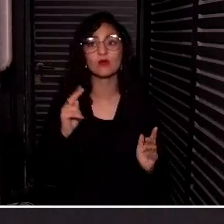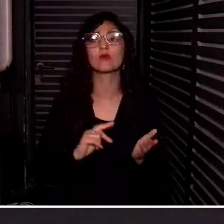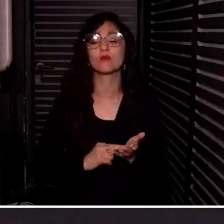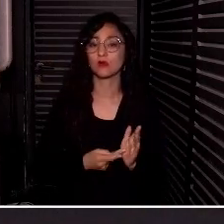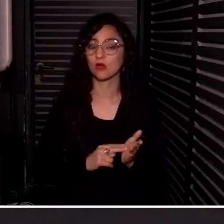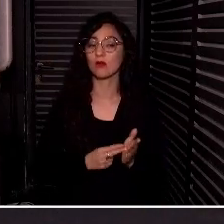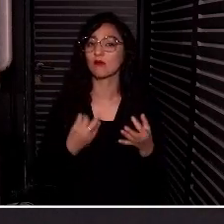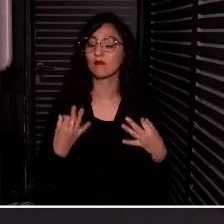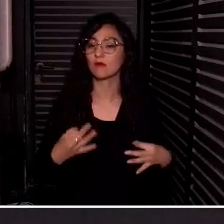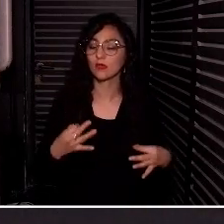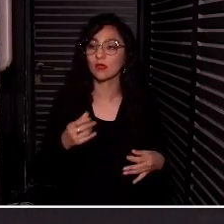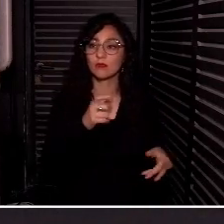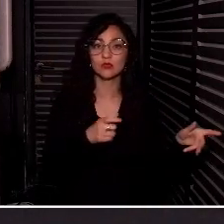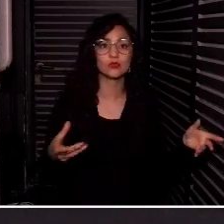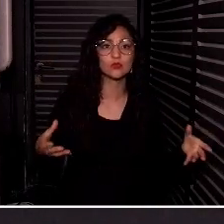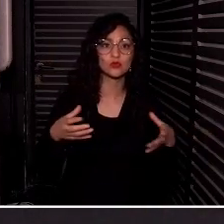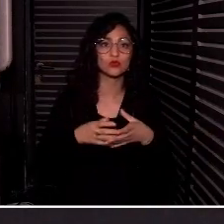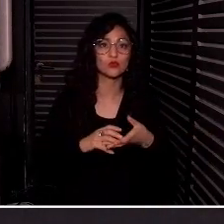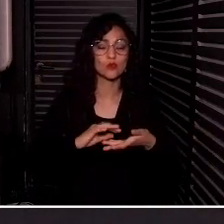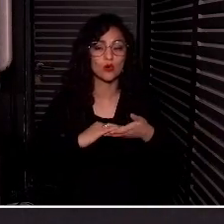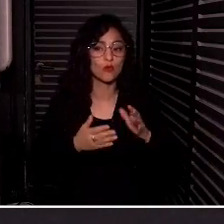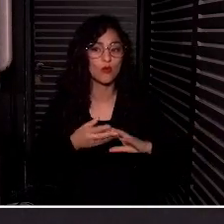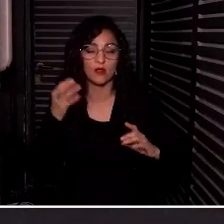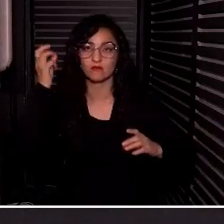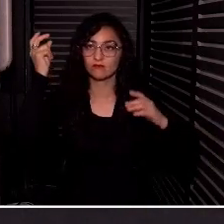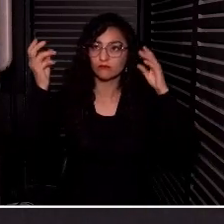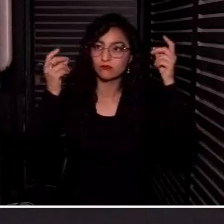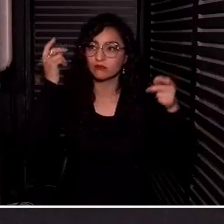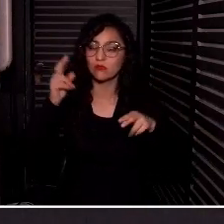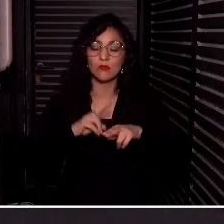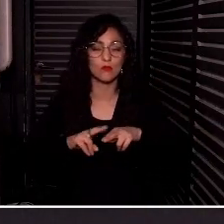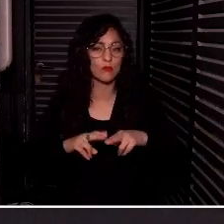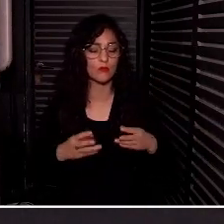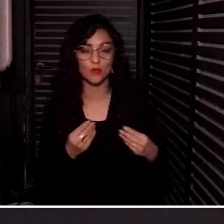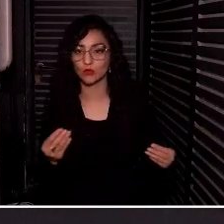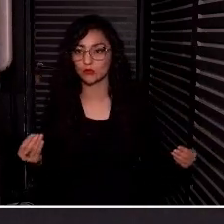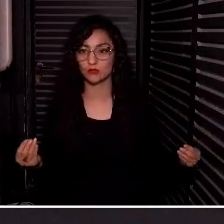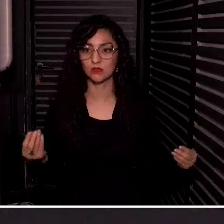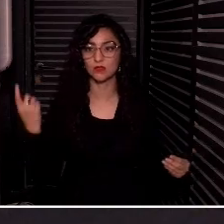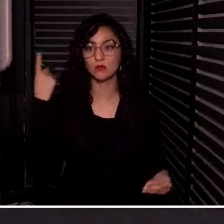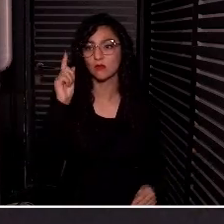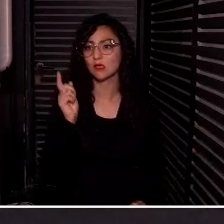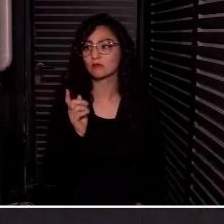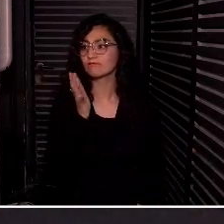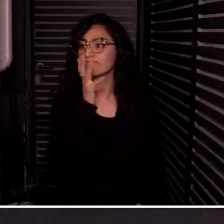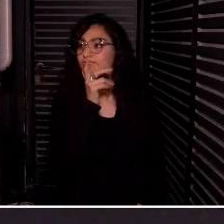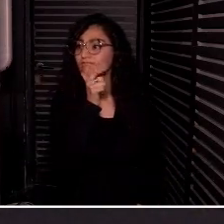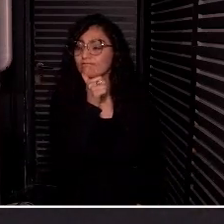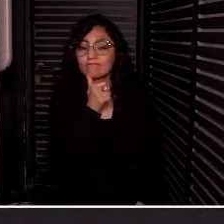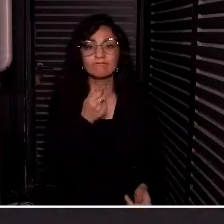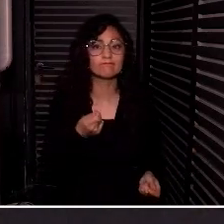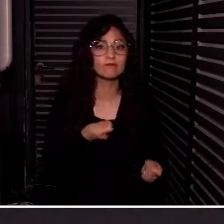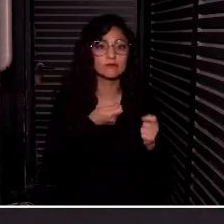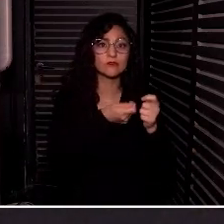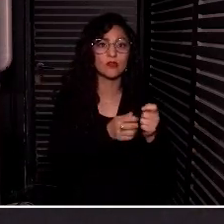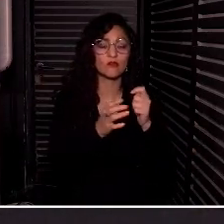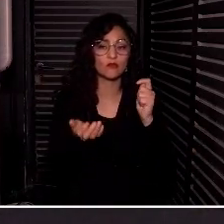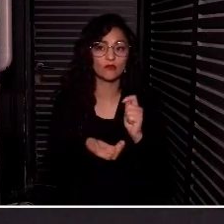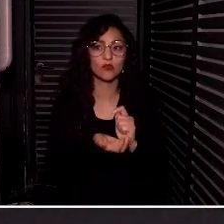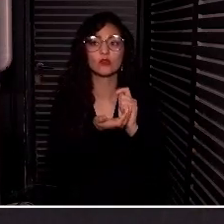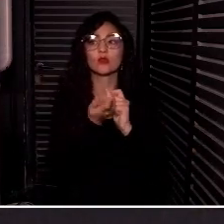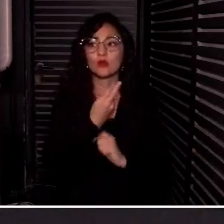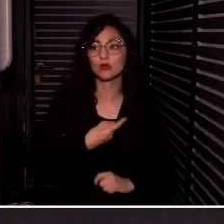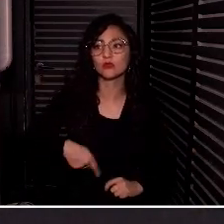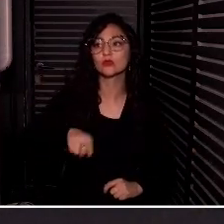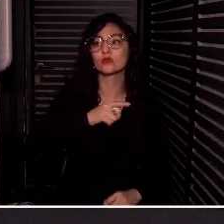que tenemos una comunidad creativa brutal generando mucha idea que no tiene eco nosotros estamos